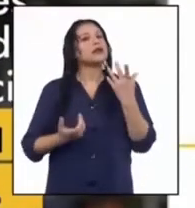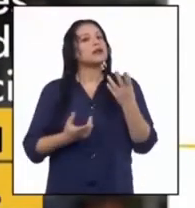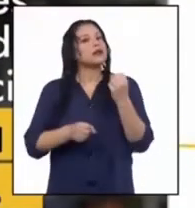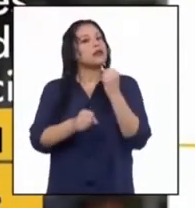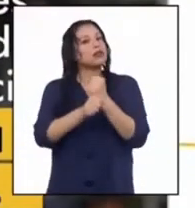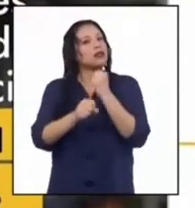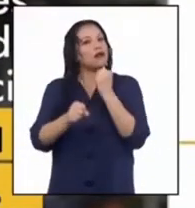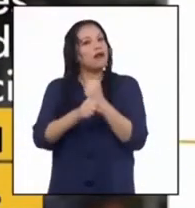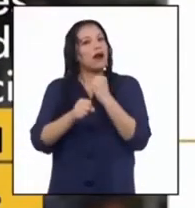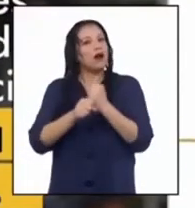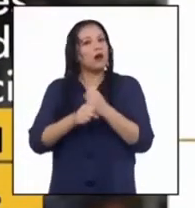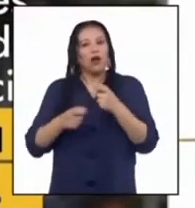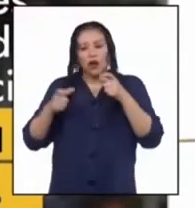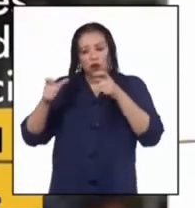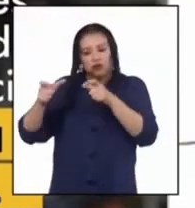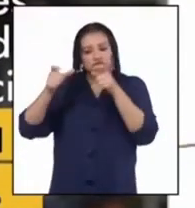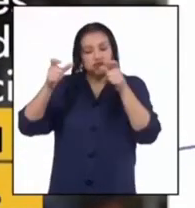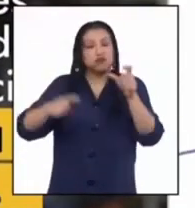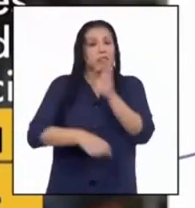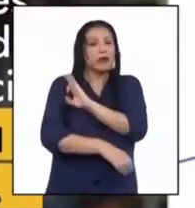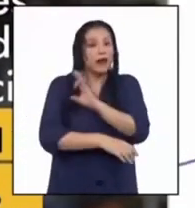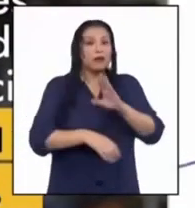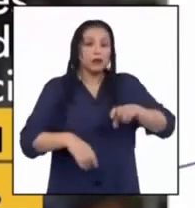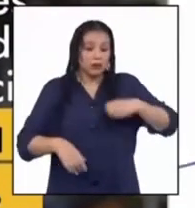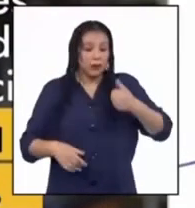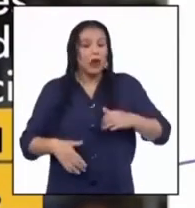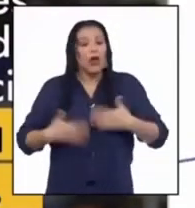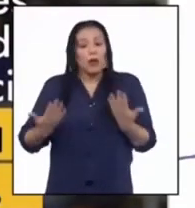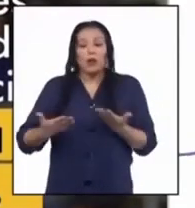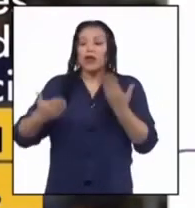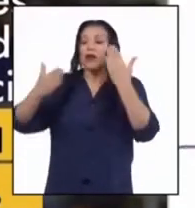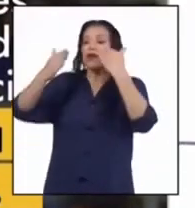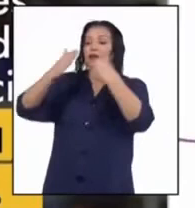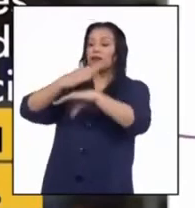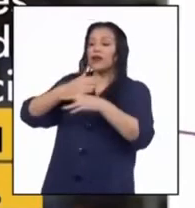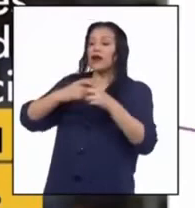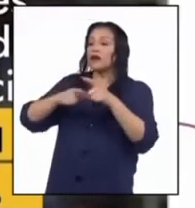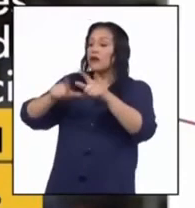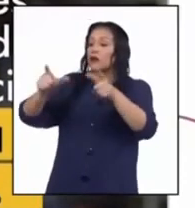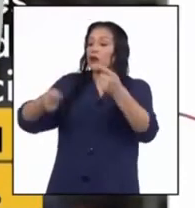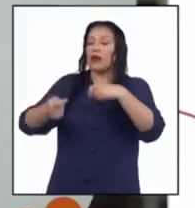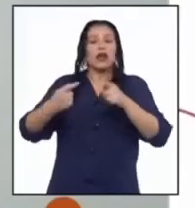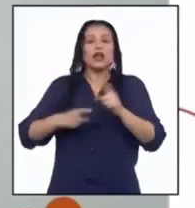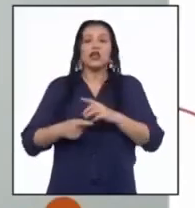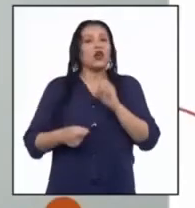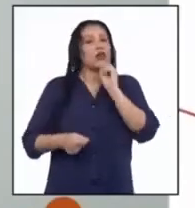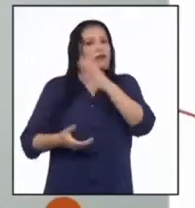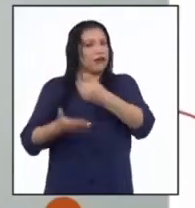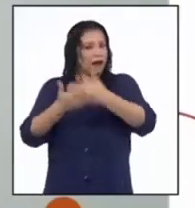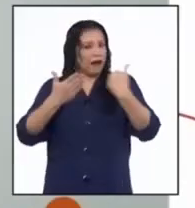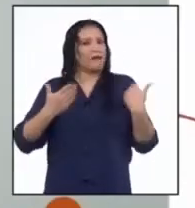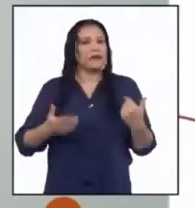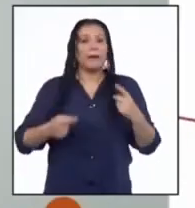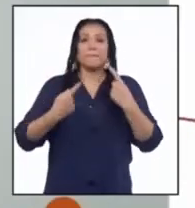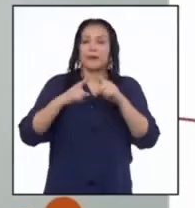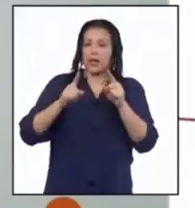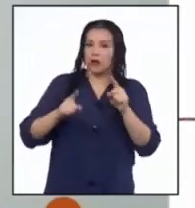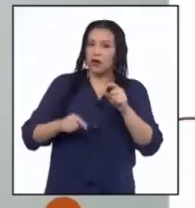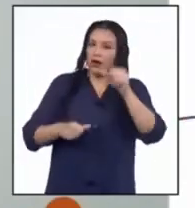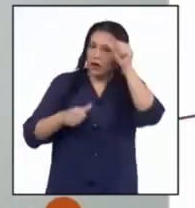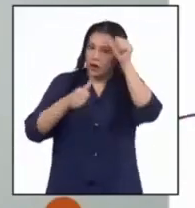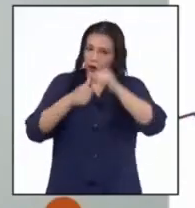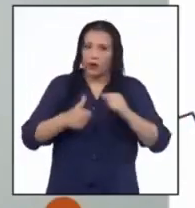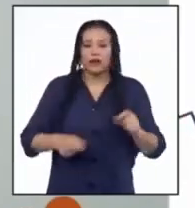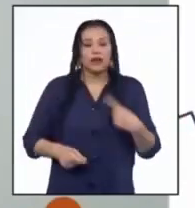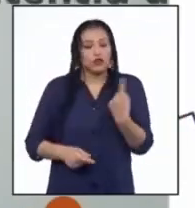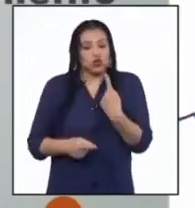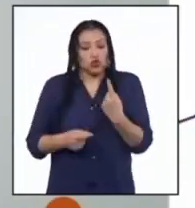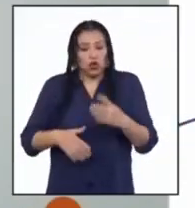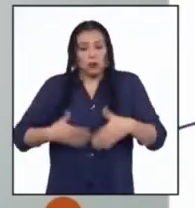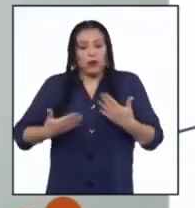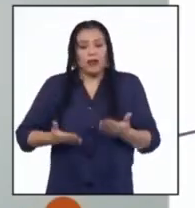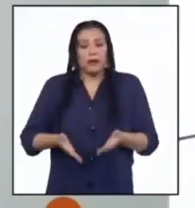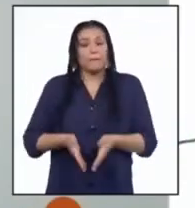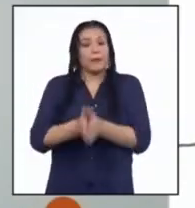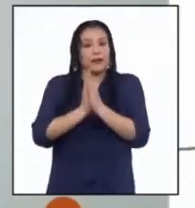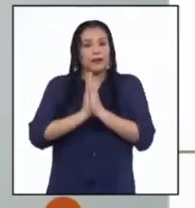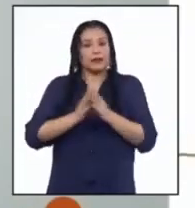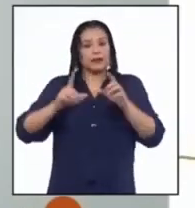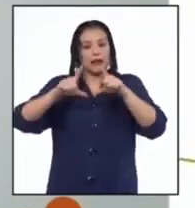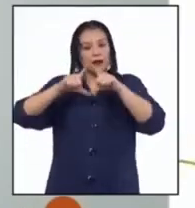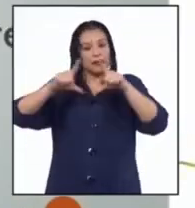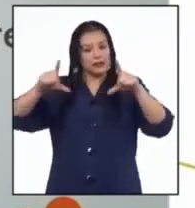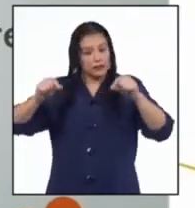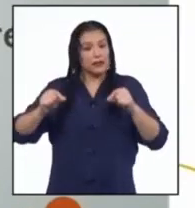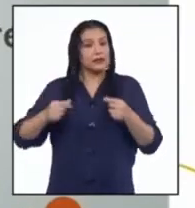los fiscalizadores municipales pueden visitar los comercios de manera inopinada, pero ten en cuenta que solo podrán solicitarte licencia